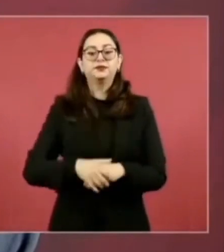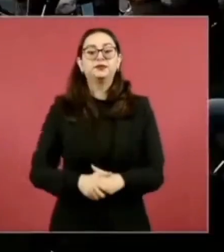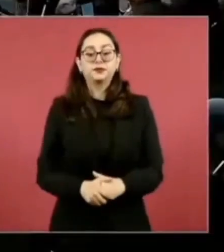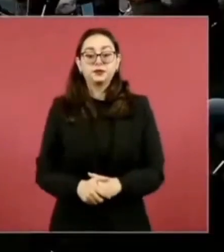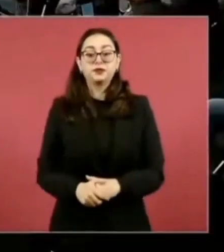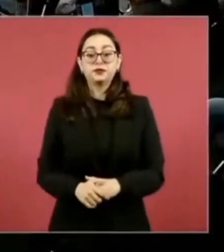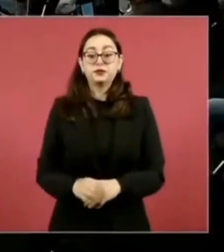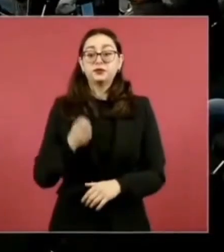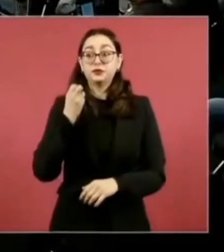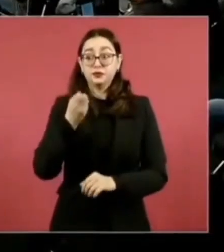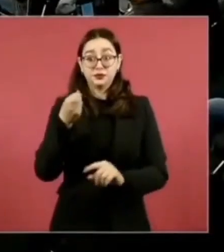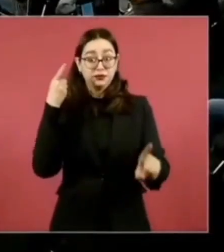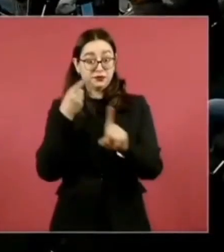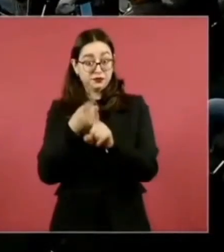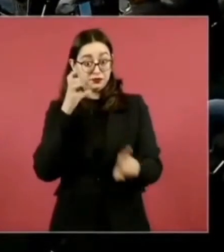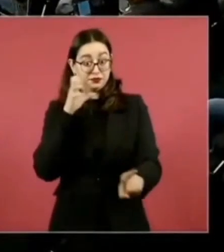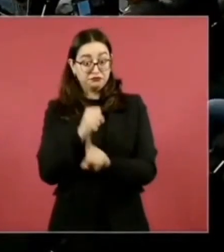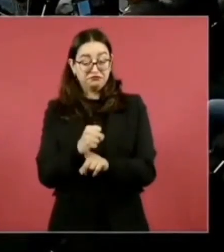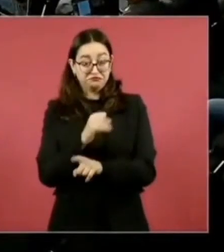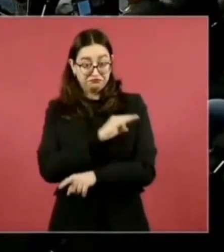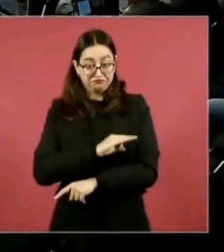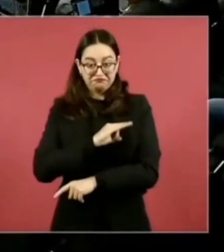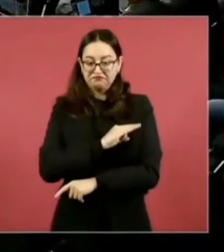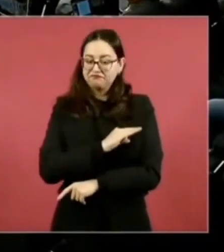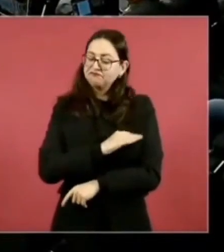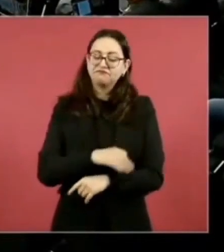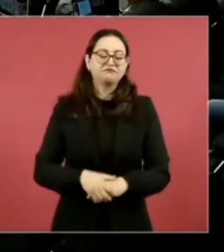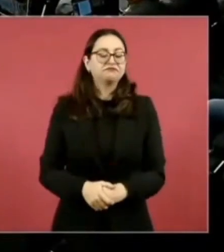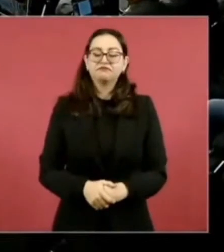La felicidad es estar bien con uno mismo,